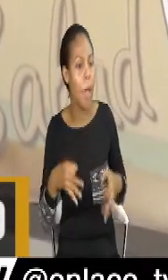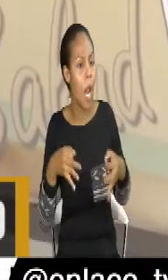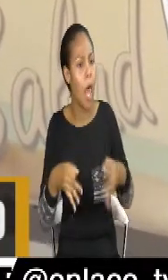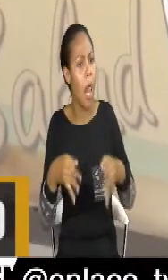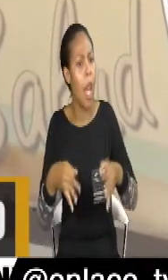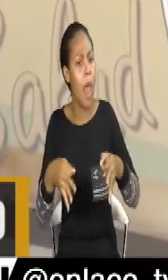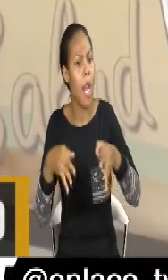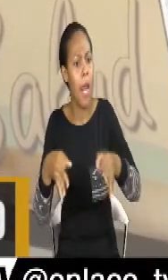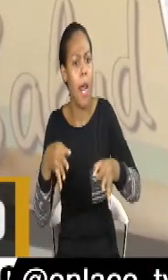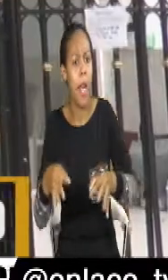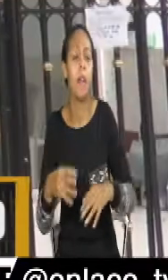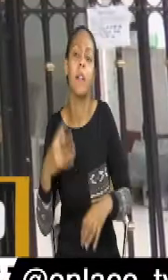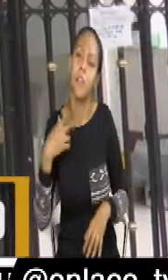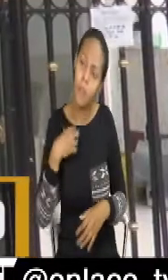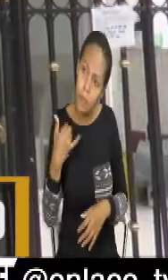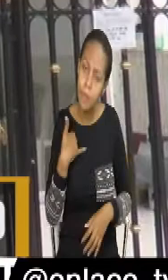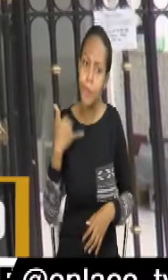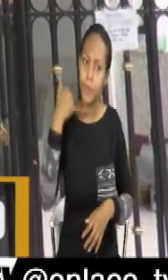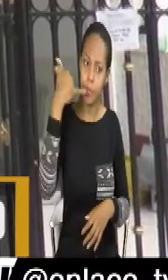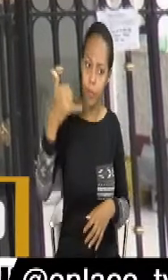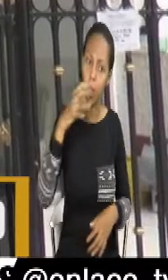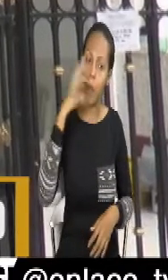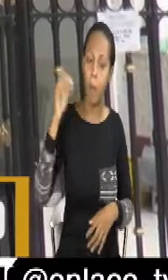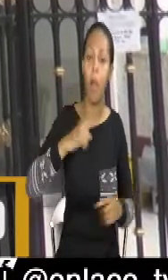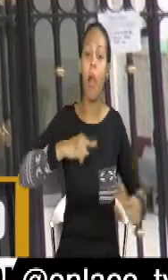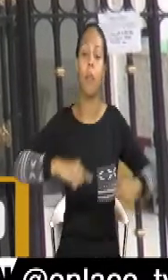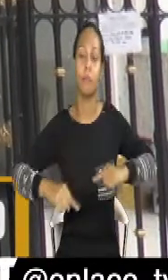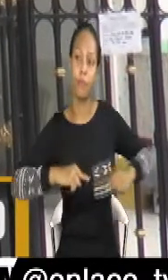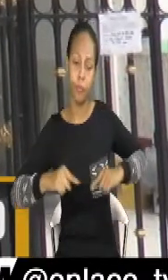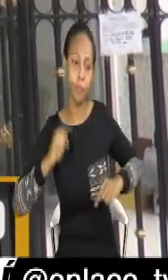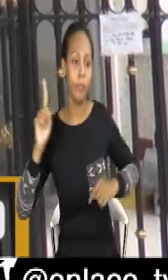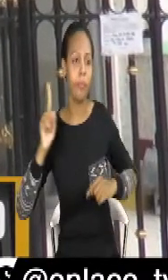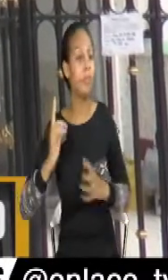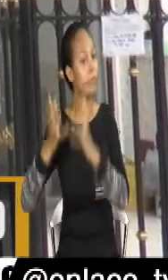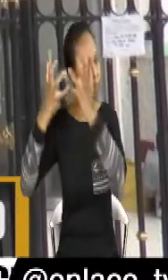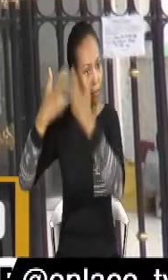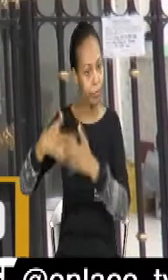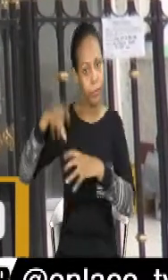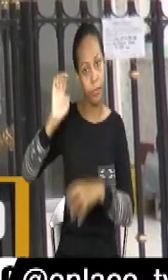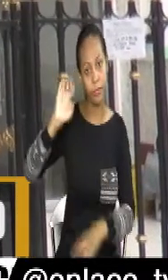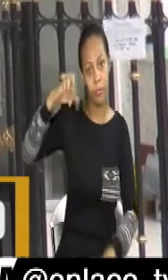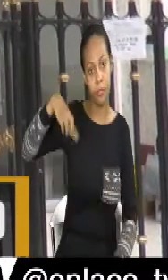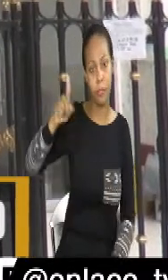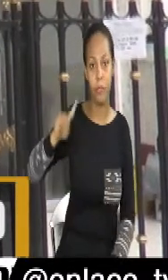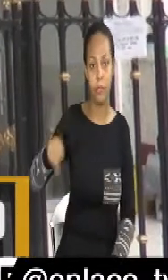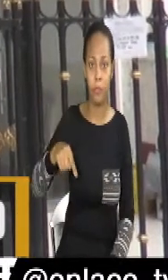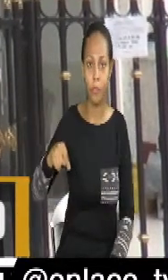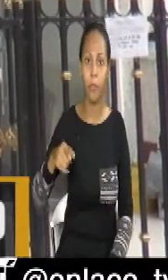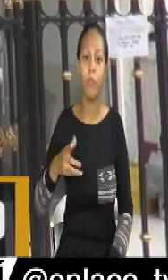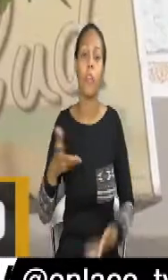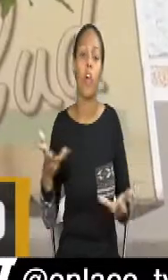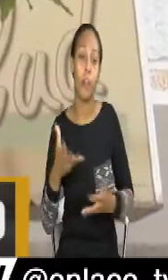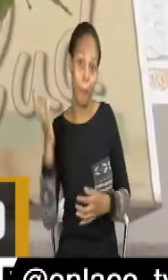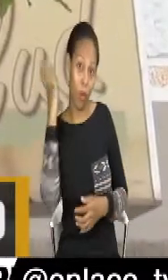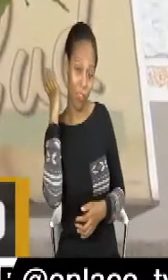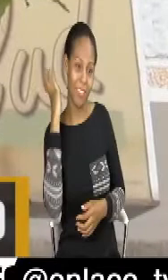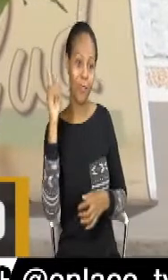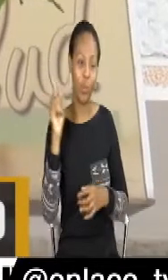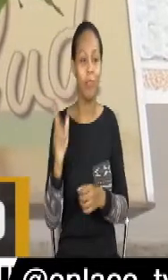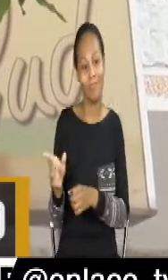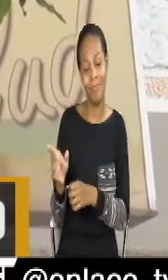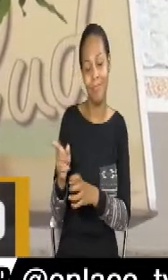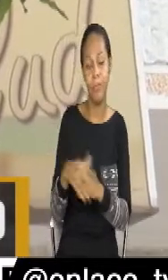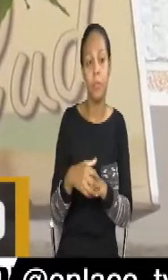nuevamente al señor Jorge Olano, gerente de Endisalud en la ciudad de Montería, logramos hacia el